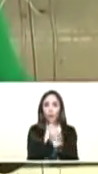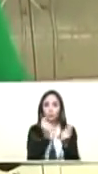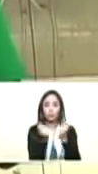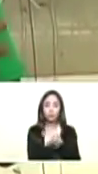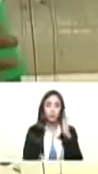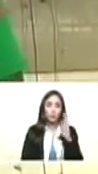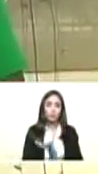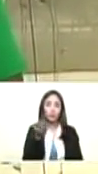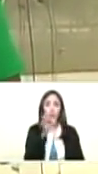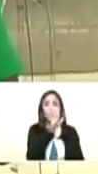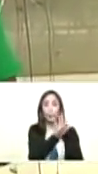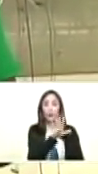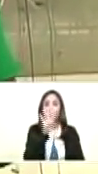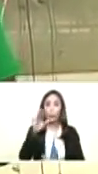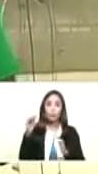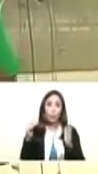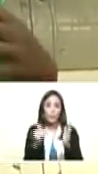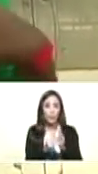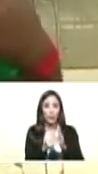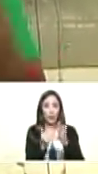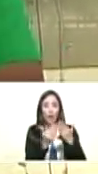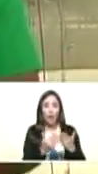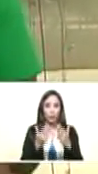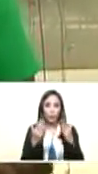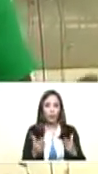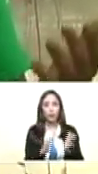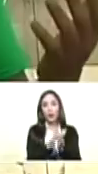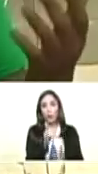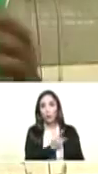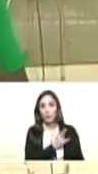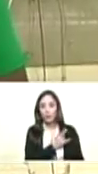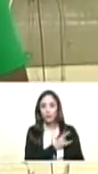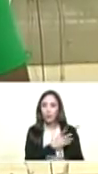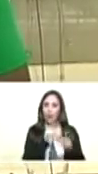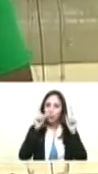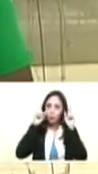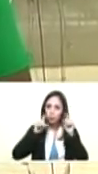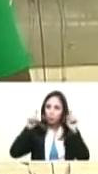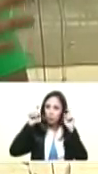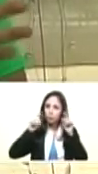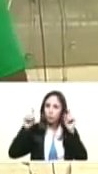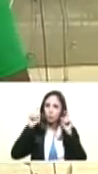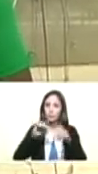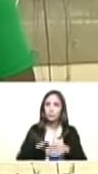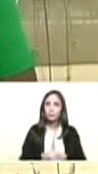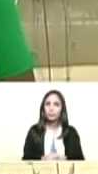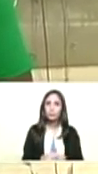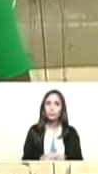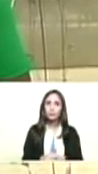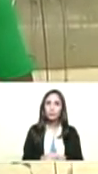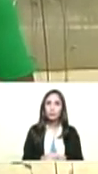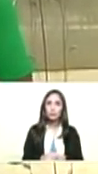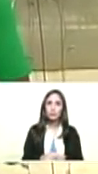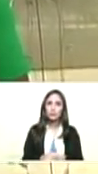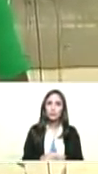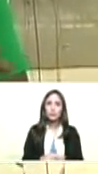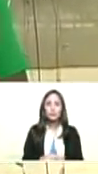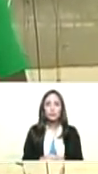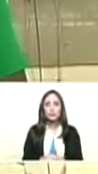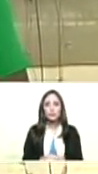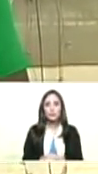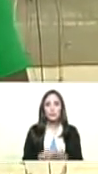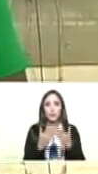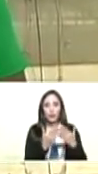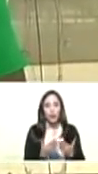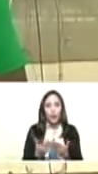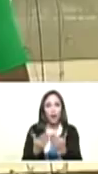dan carreras dedicadas al agro. Nosotros hicimos un convenio con la Universidad Rómulo Gallegos para que formara a